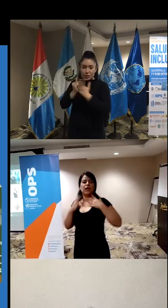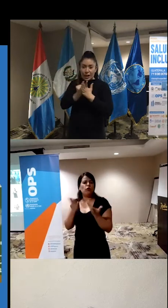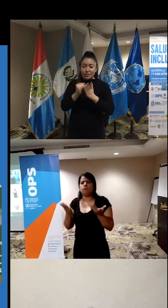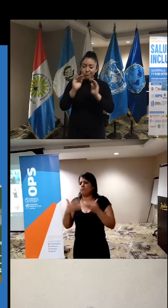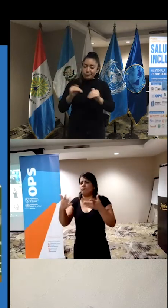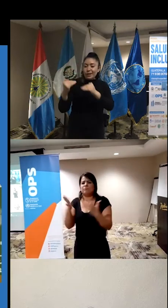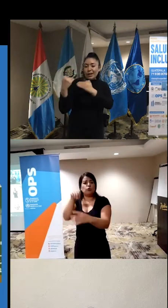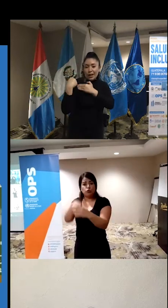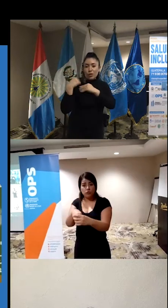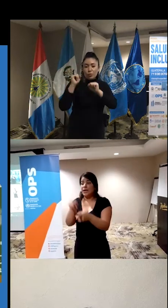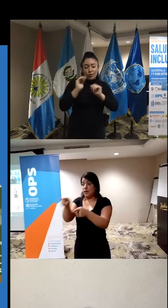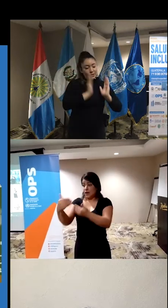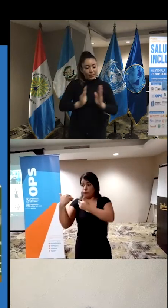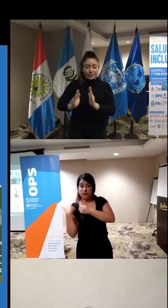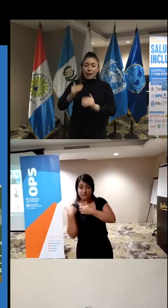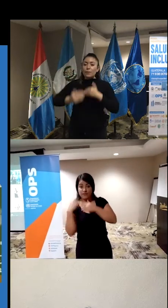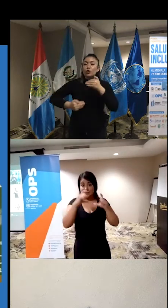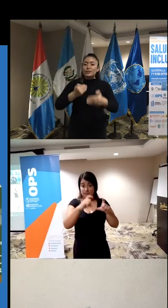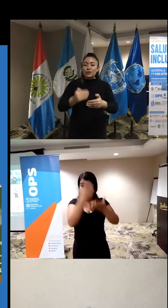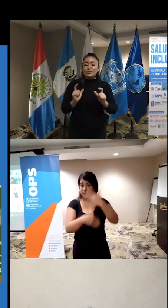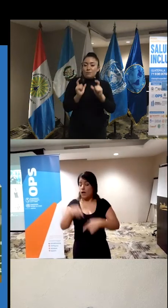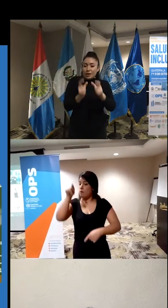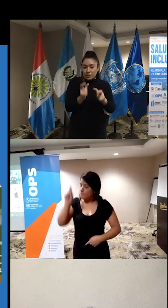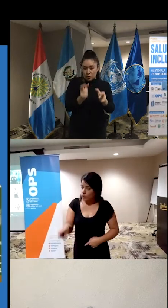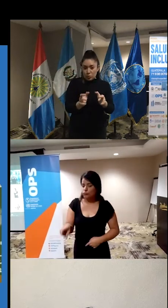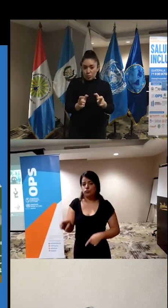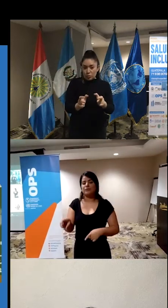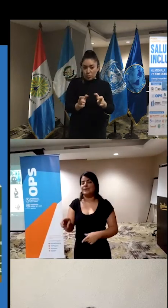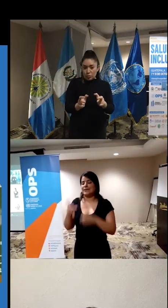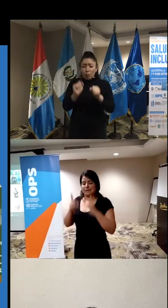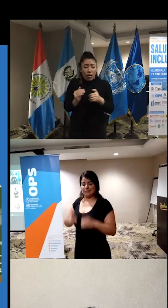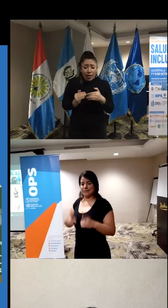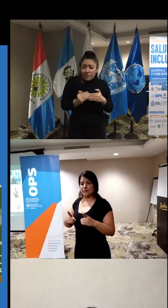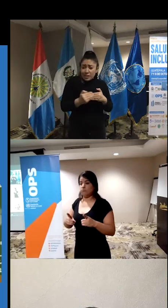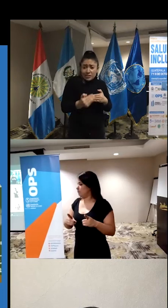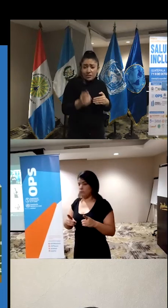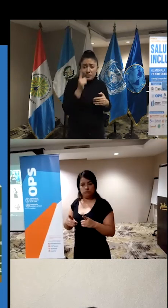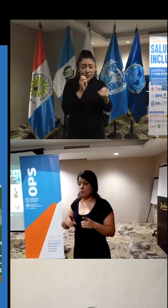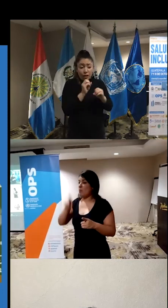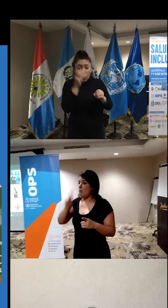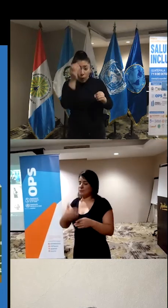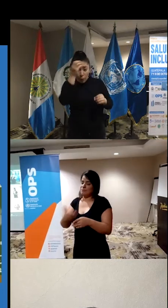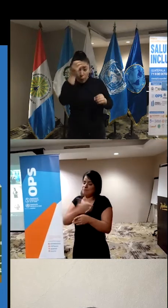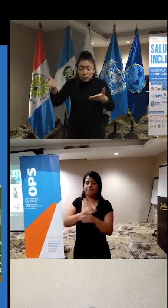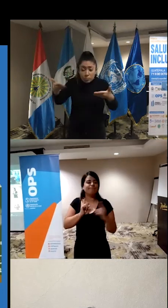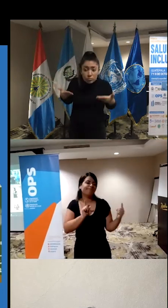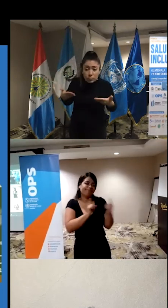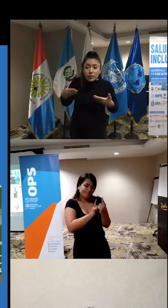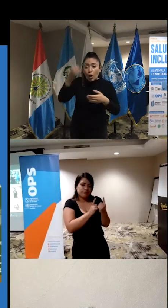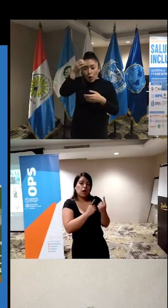de establecer el proceso de certificación de la discapacidad no puede avanzar sin la opinión de las personas con